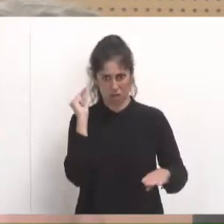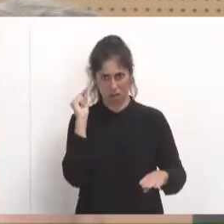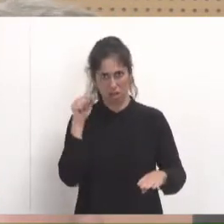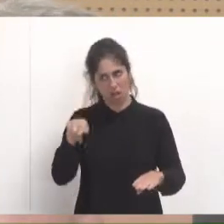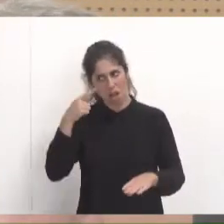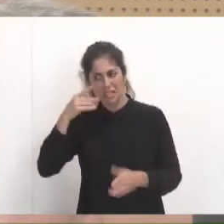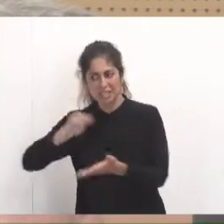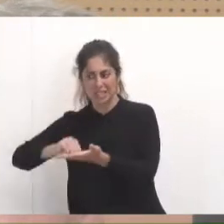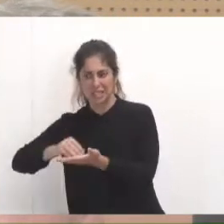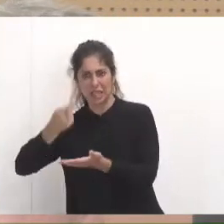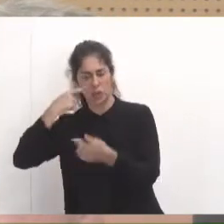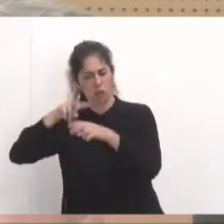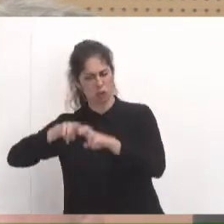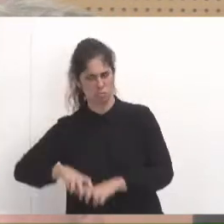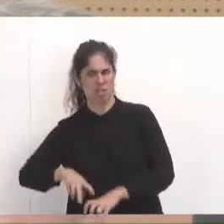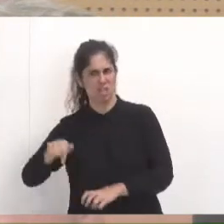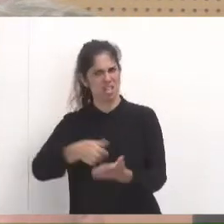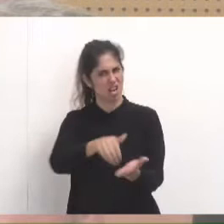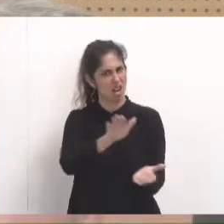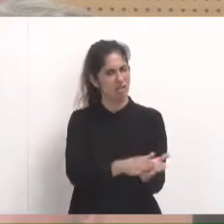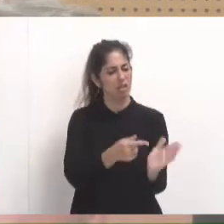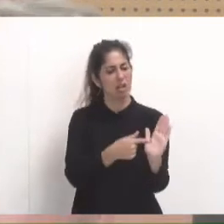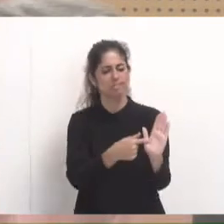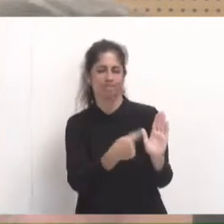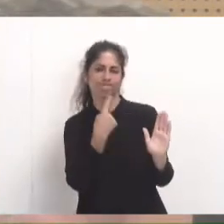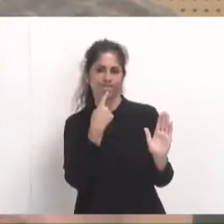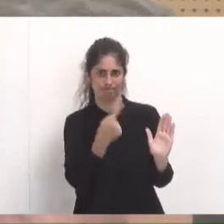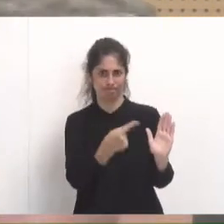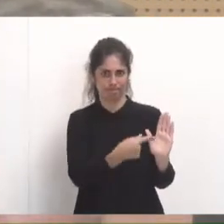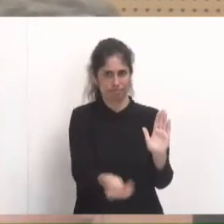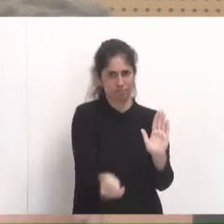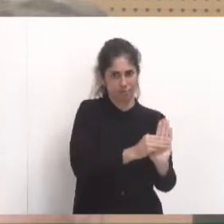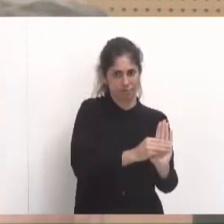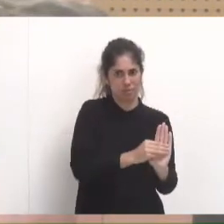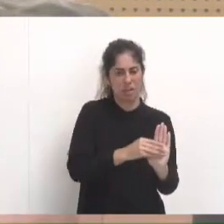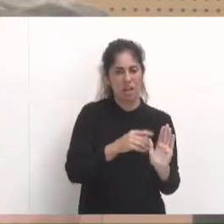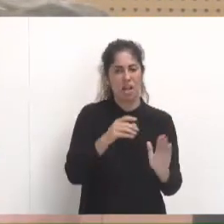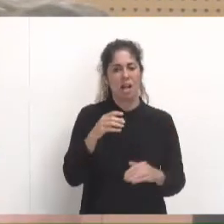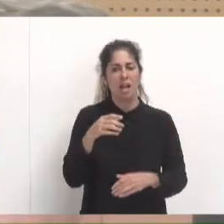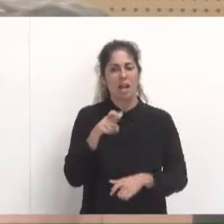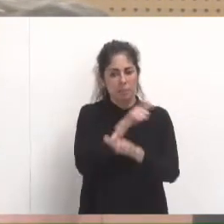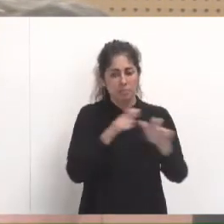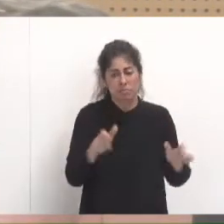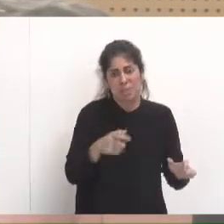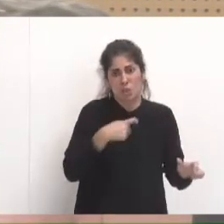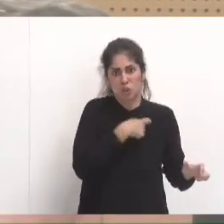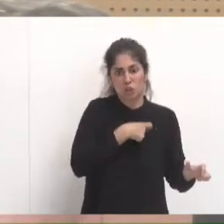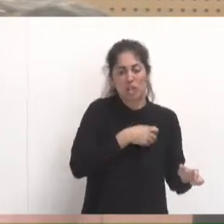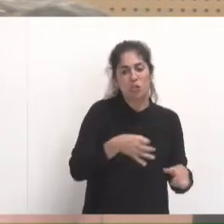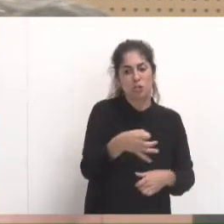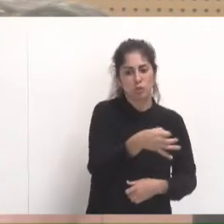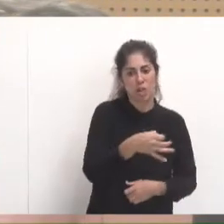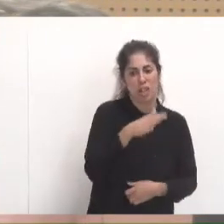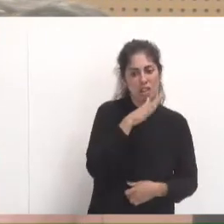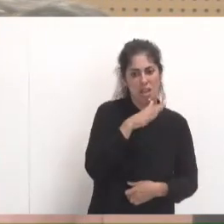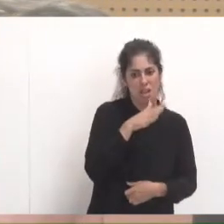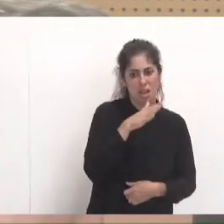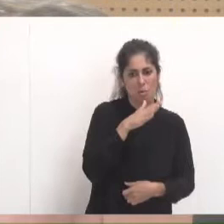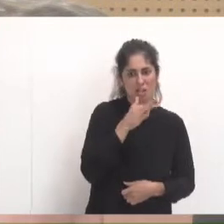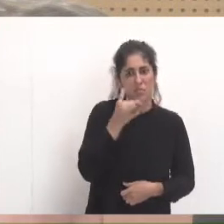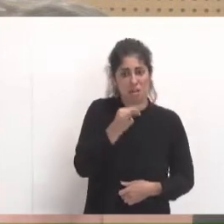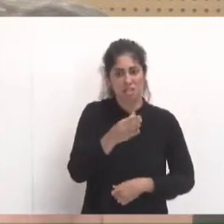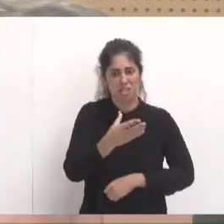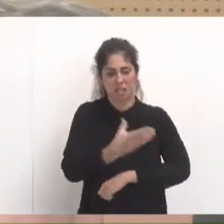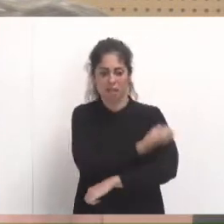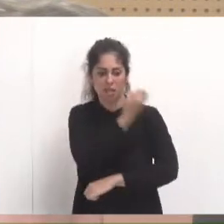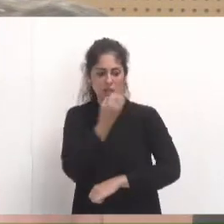ha dicho que consten acta. Y que los servicios jurídicos del Consejo Insular de Agua y del Cabildo miren si son consecuencia